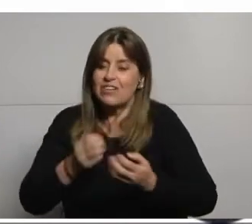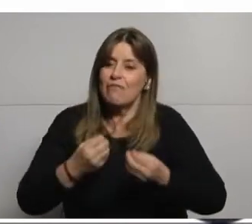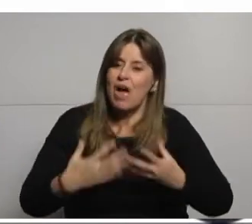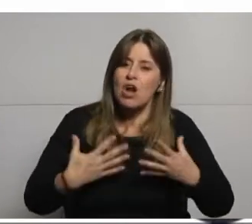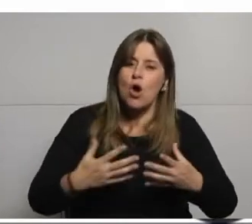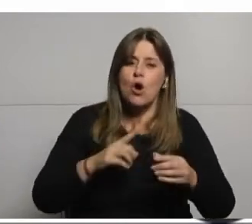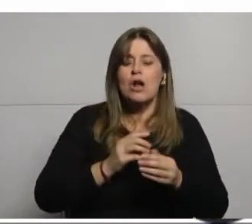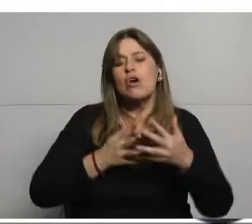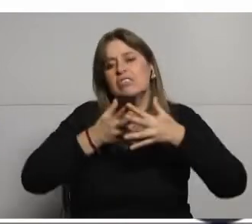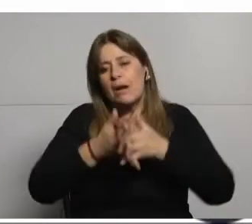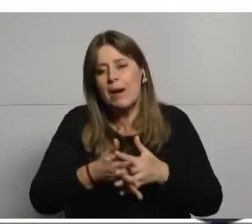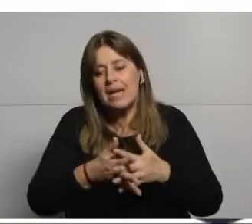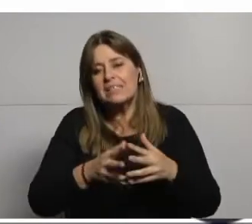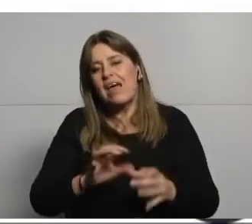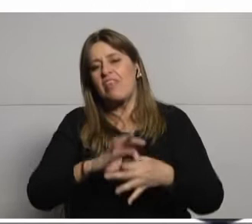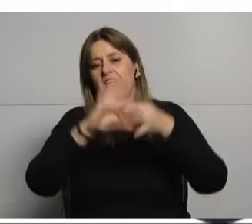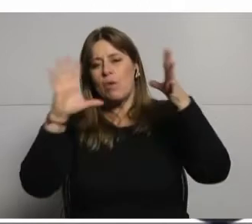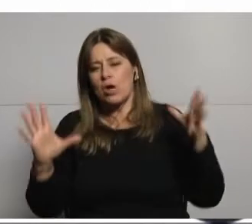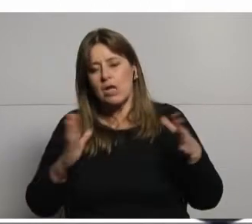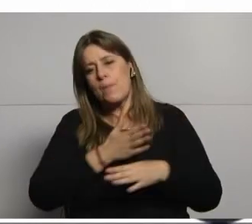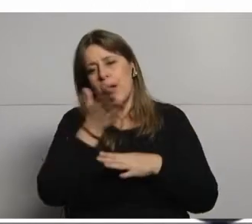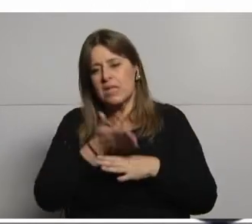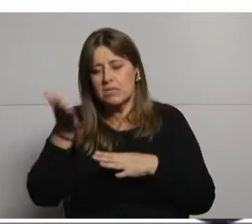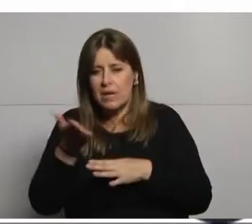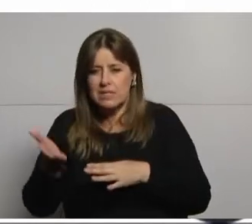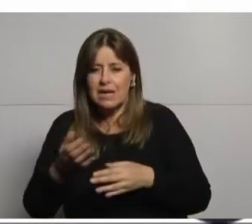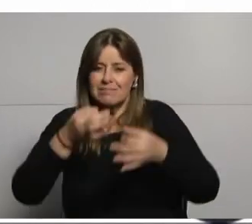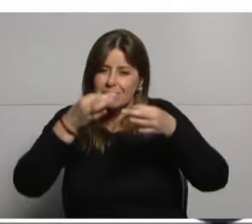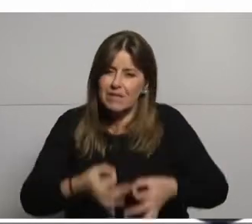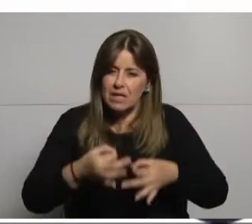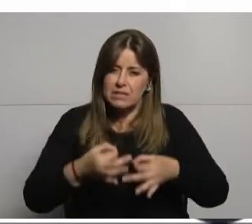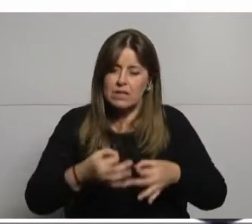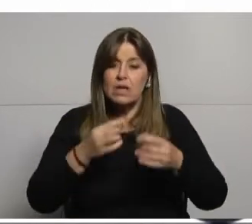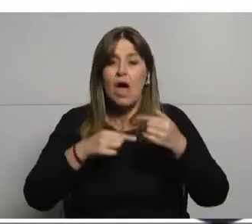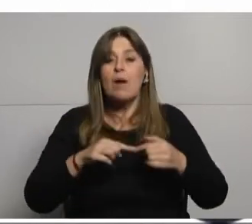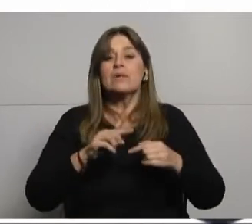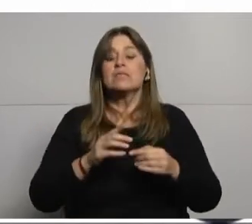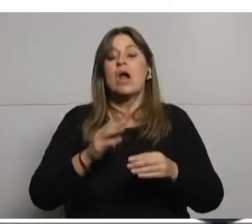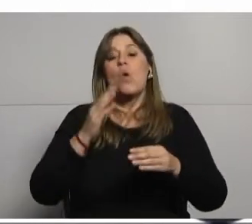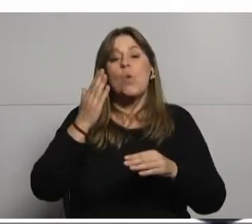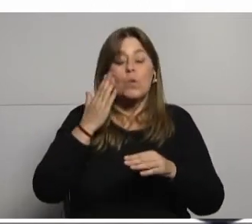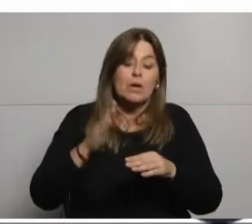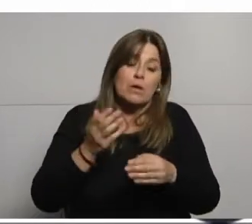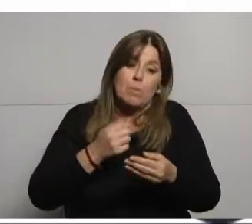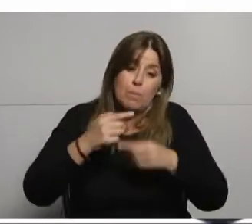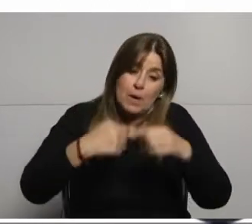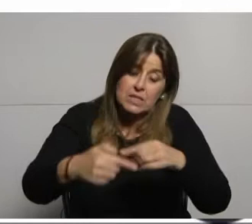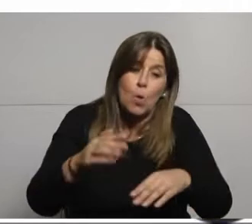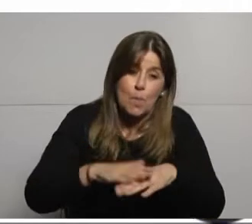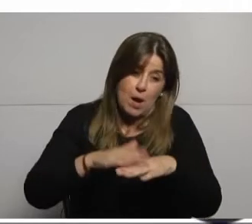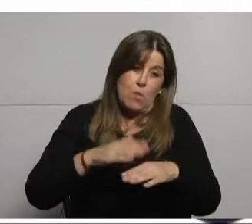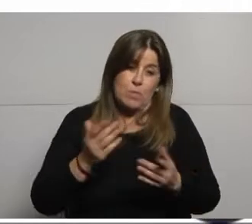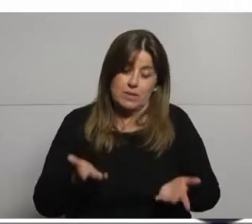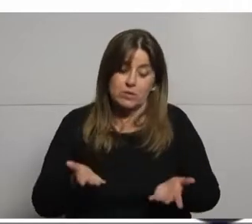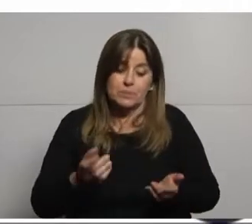que ver con transparencia, democracia, participación, intactos, a pesar de que hayamos pasado un mal momento, ¿verdad? O estemos pasando un mal